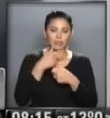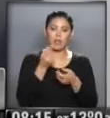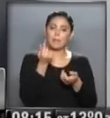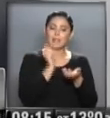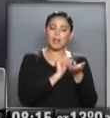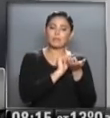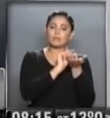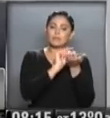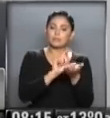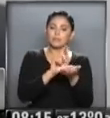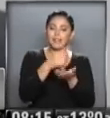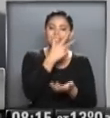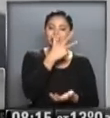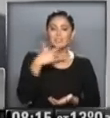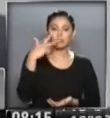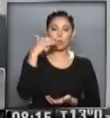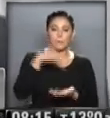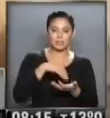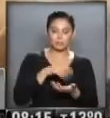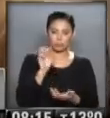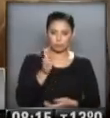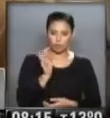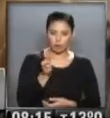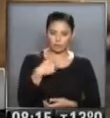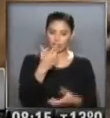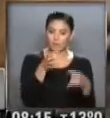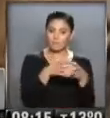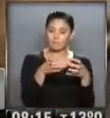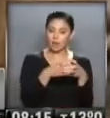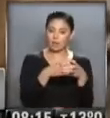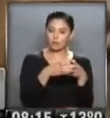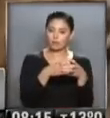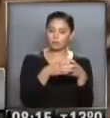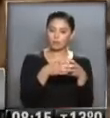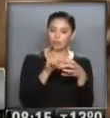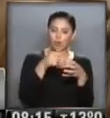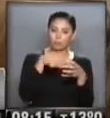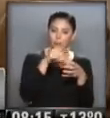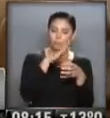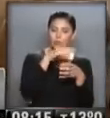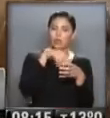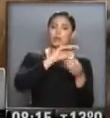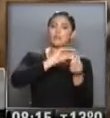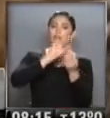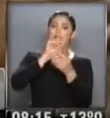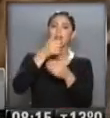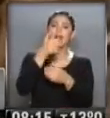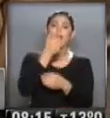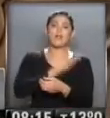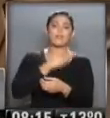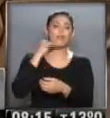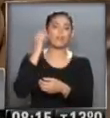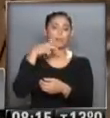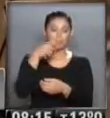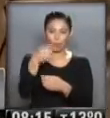capital de 300 millones de dólares que chipy Morgan colocó entre lo que se denominaban las afjp